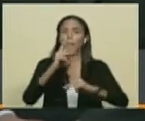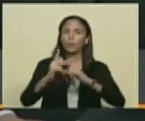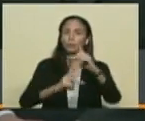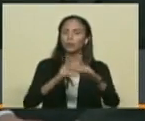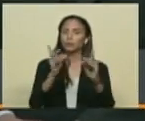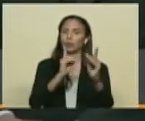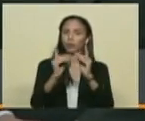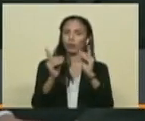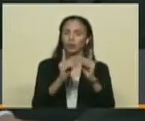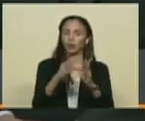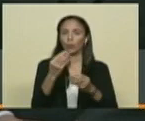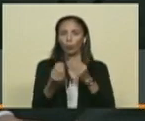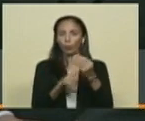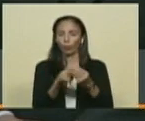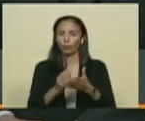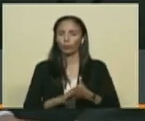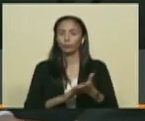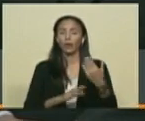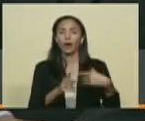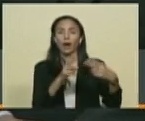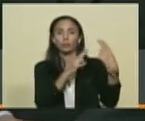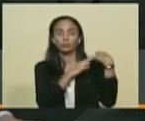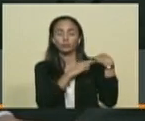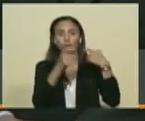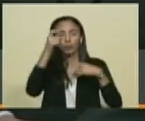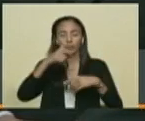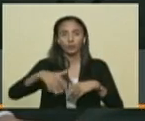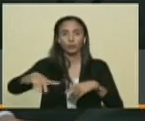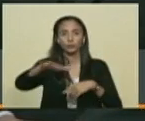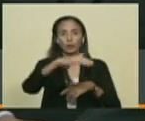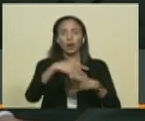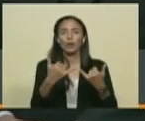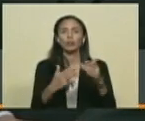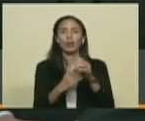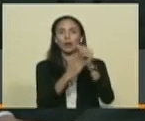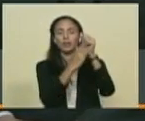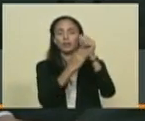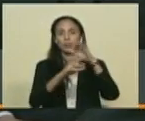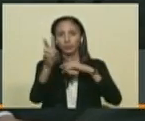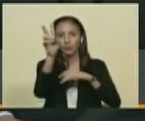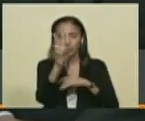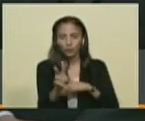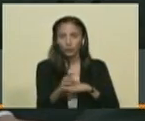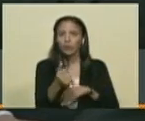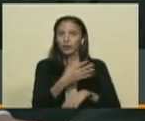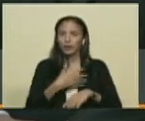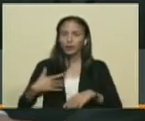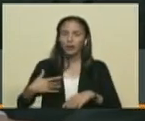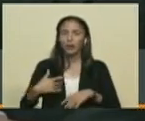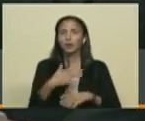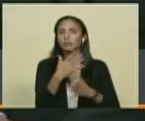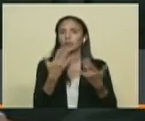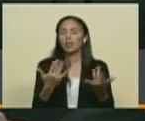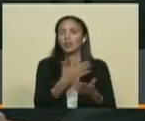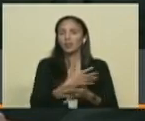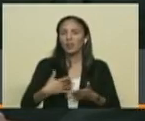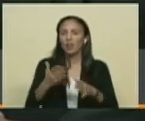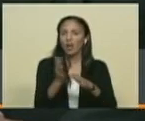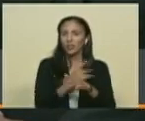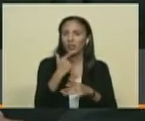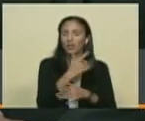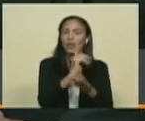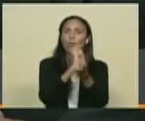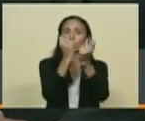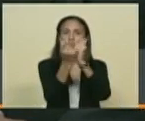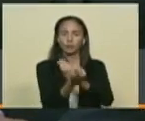negociación, que es la delegación del pueblo de Venezuela, que está aspirando, como tal lo dije,